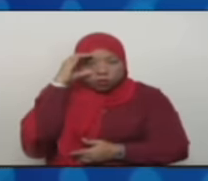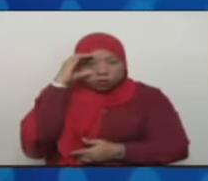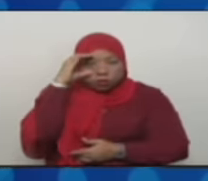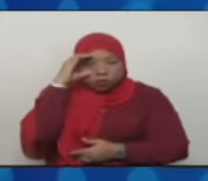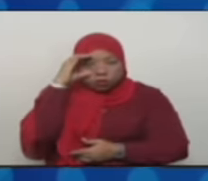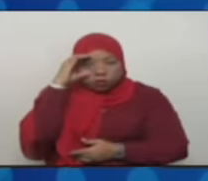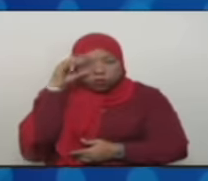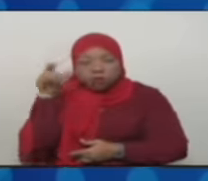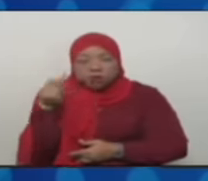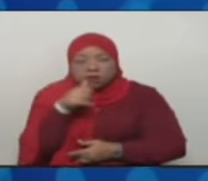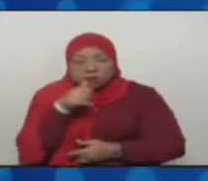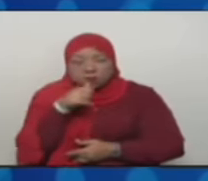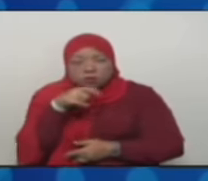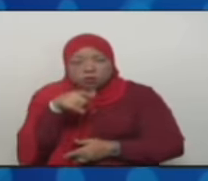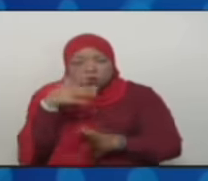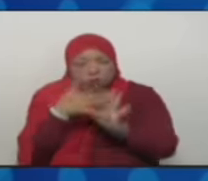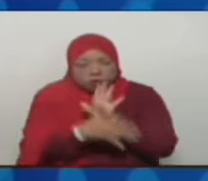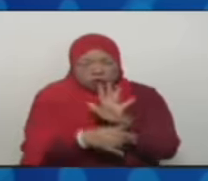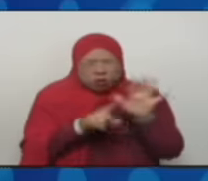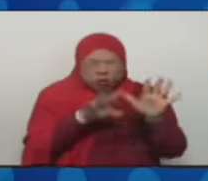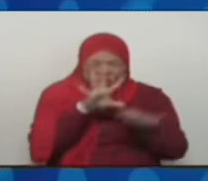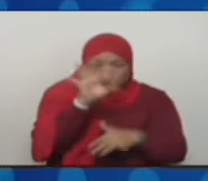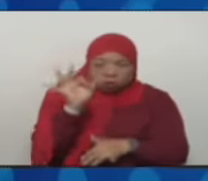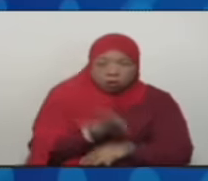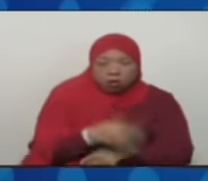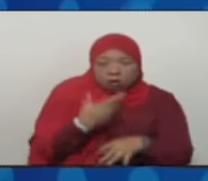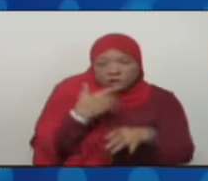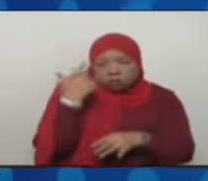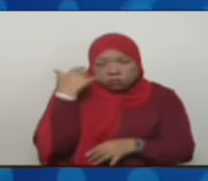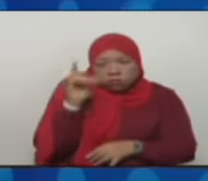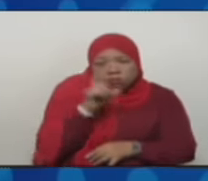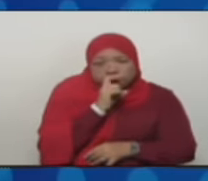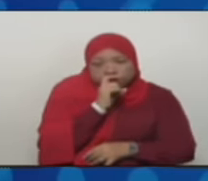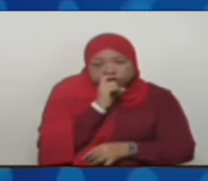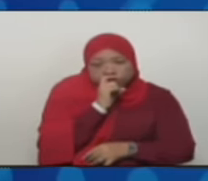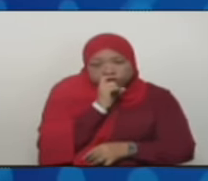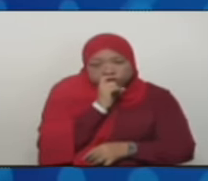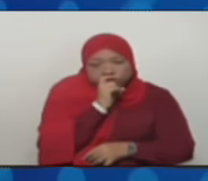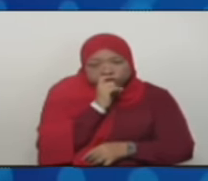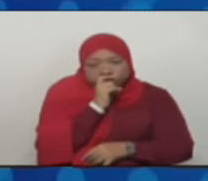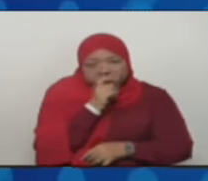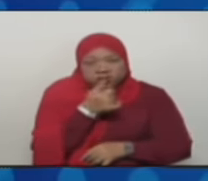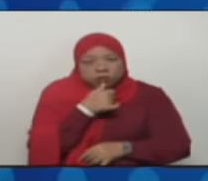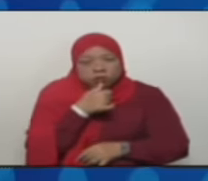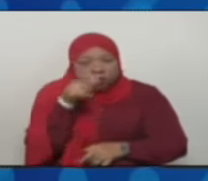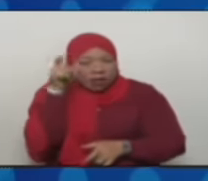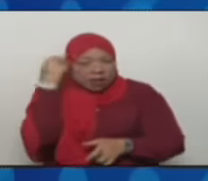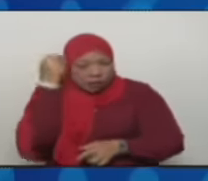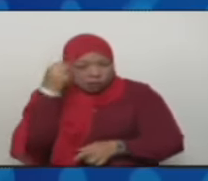es la persona que dice tener el 65? No, un tal Nicolás Maduro. Y